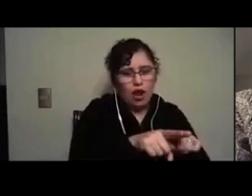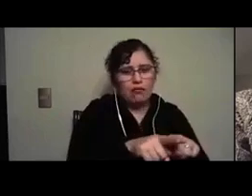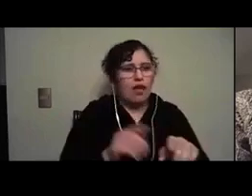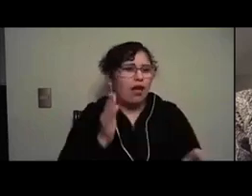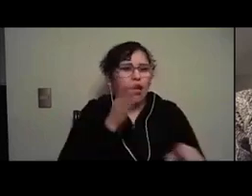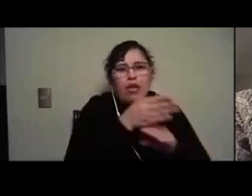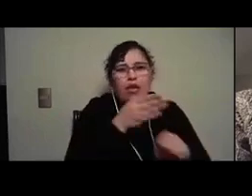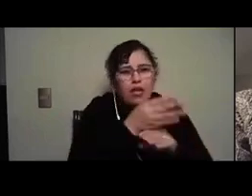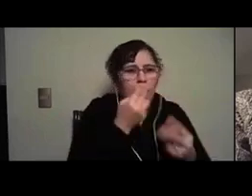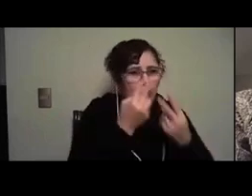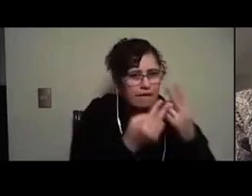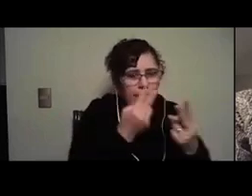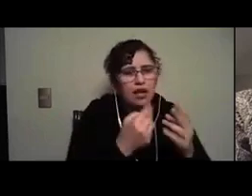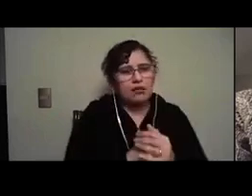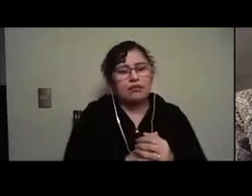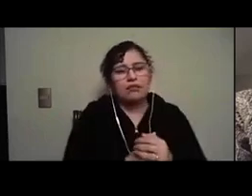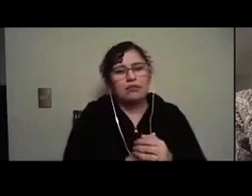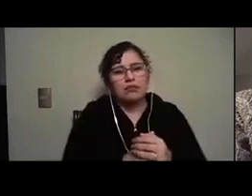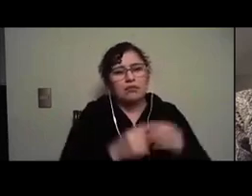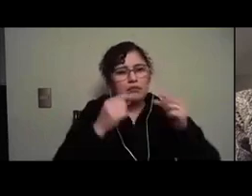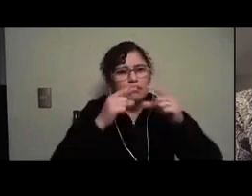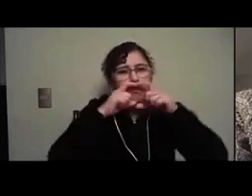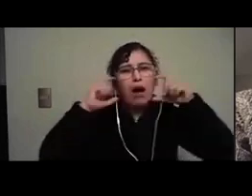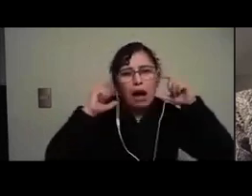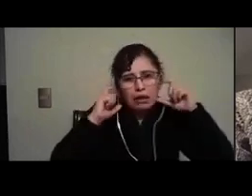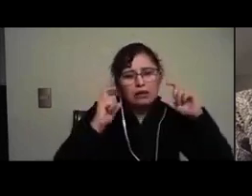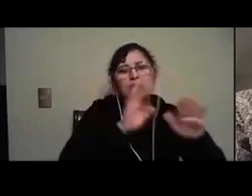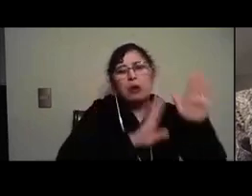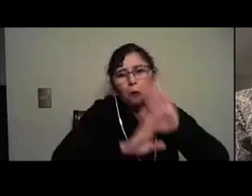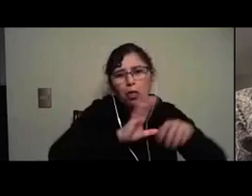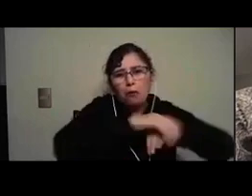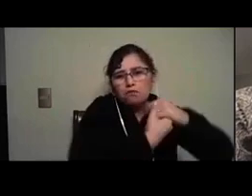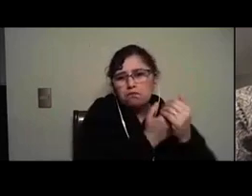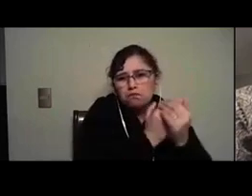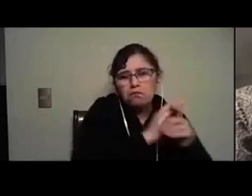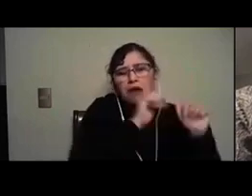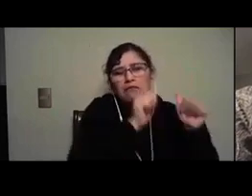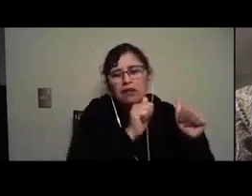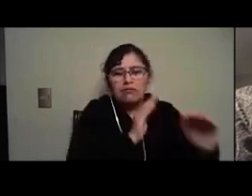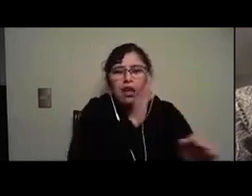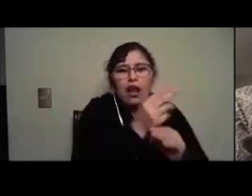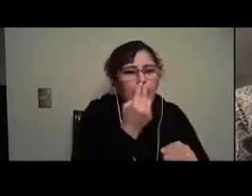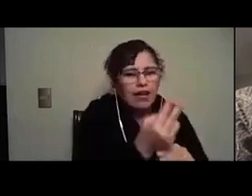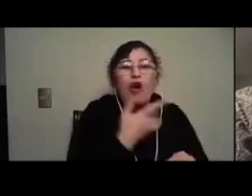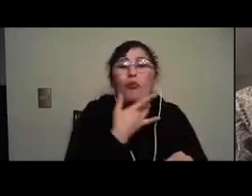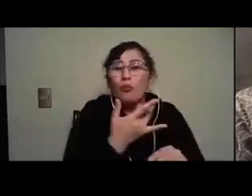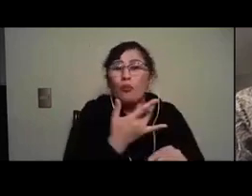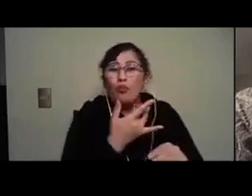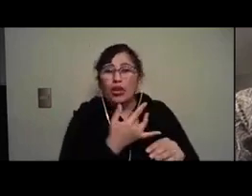obviamente, con las medidas de precaución necesarias. Quizás porque el tanto tiempo estar solos